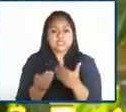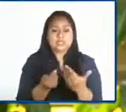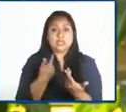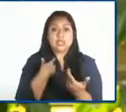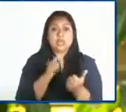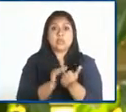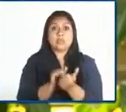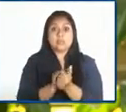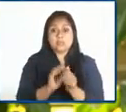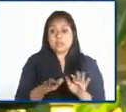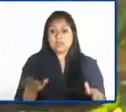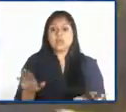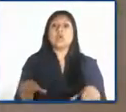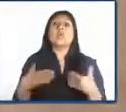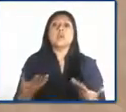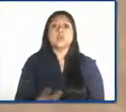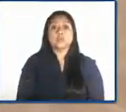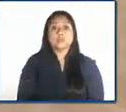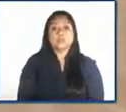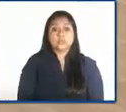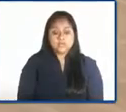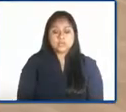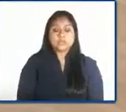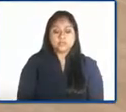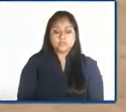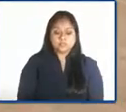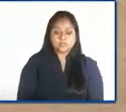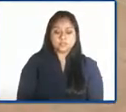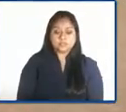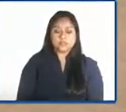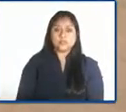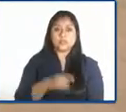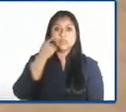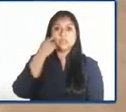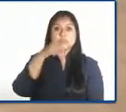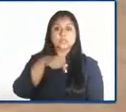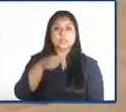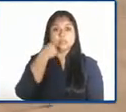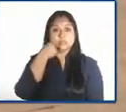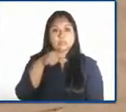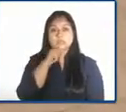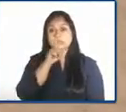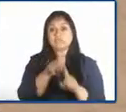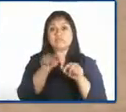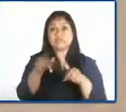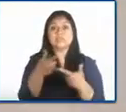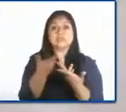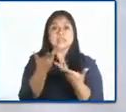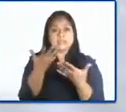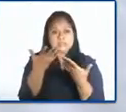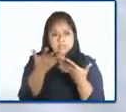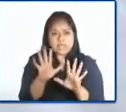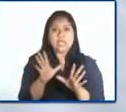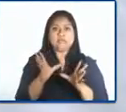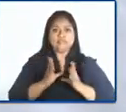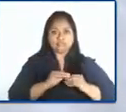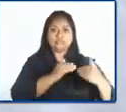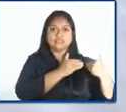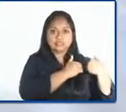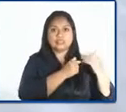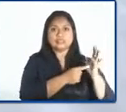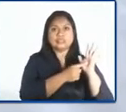niñez? Sí, la Procuraduría de la Niñez y la Adolescencia tiene atribuciones establecidas, tal y como lo mencioné en mi exposición, en